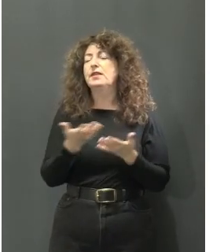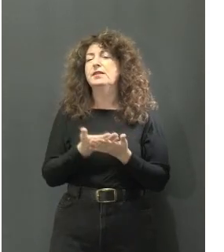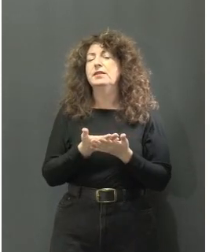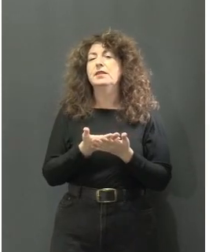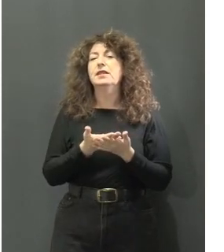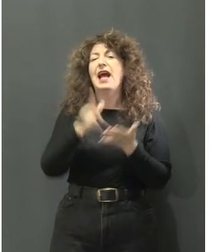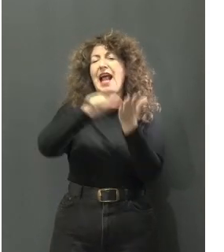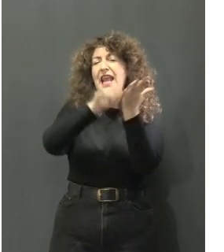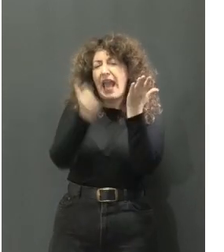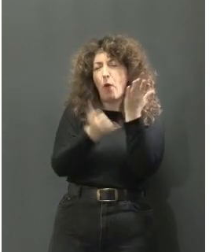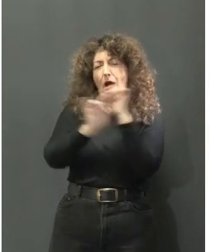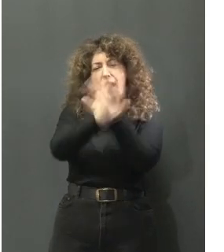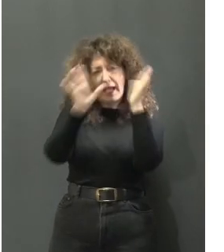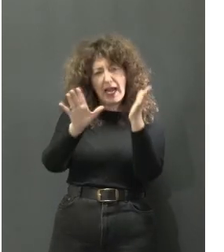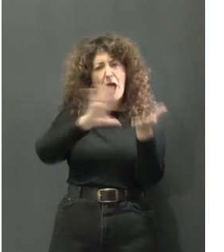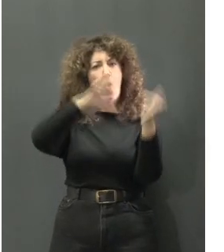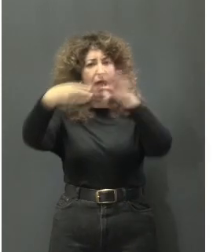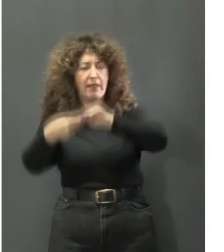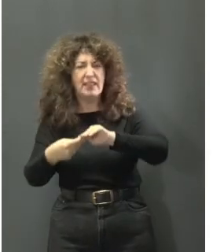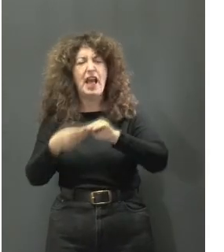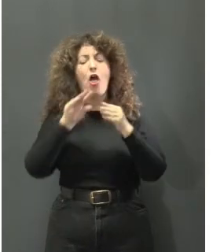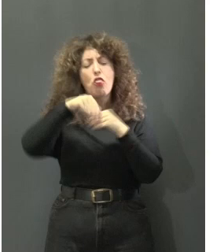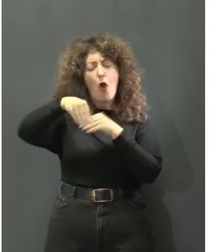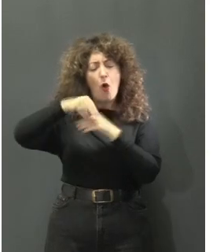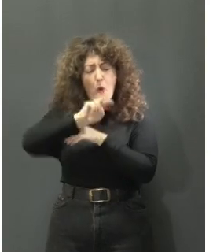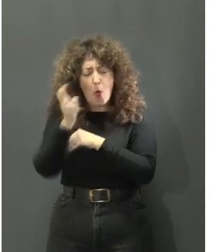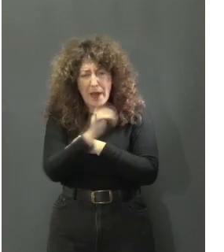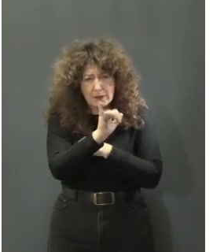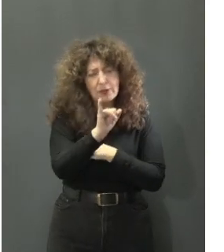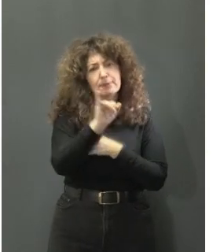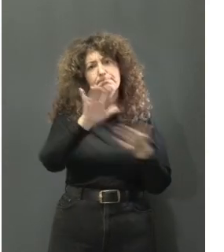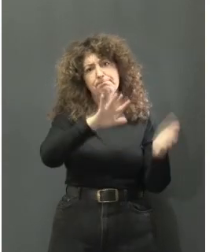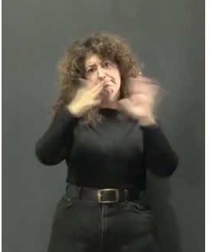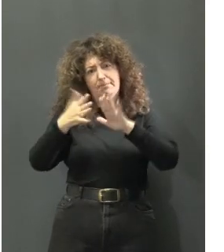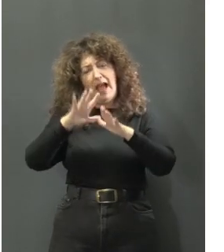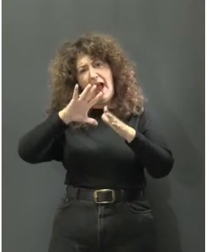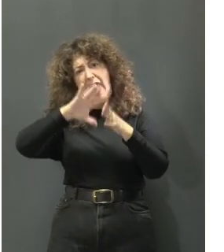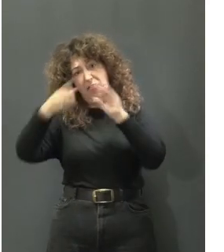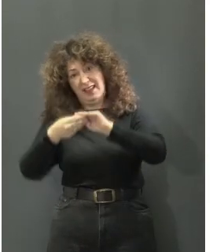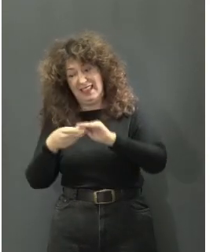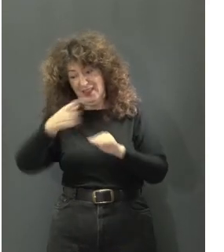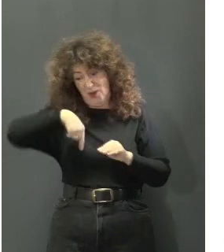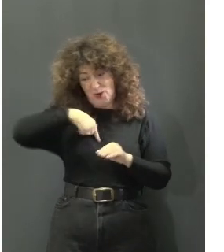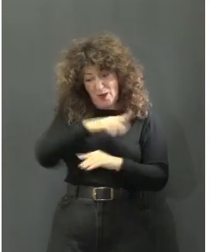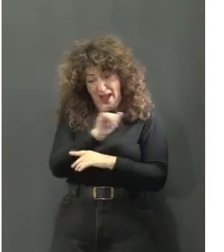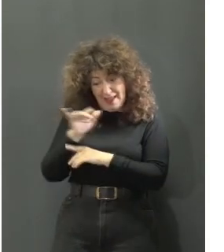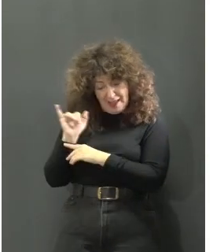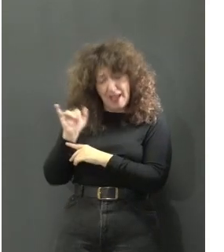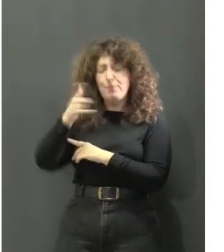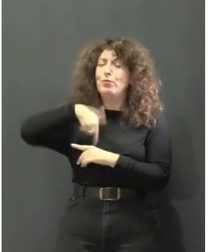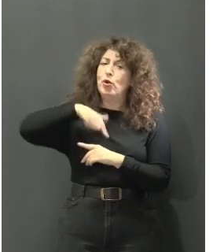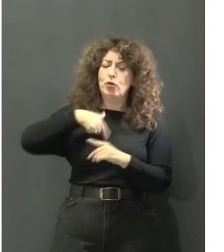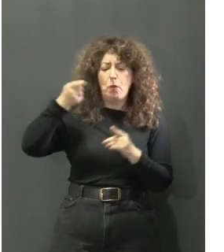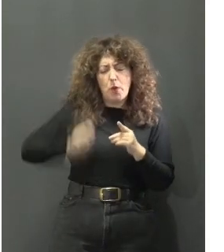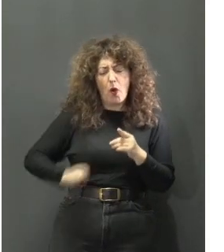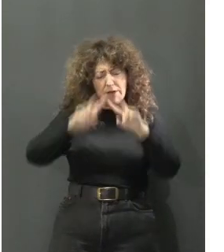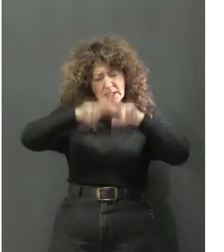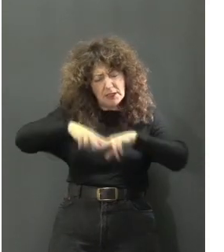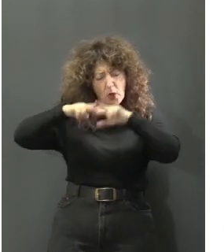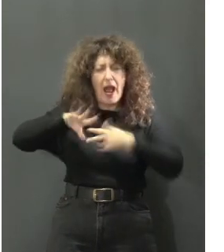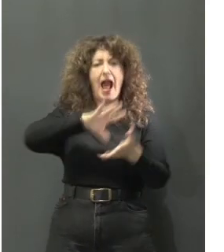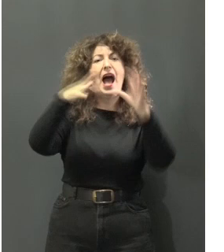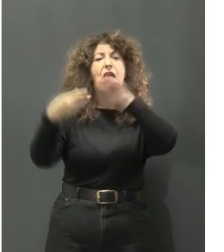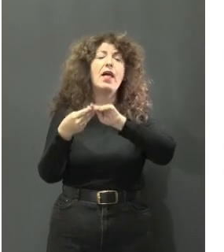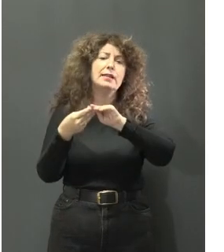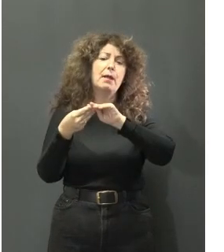de lenguaje claro diferentes documentos que ya disponíamos de ellos en el CREER y que fuimos adaptándolos progresivamente para